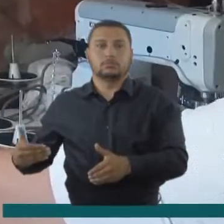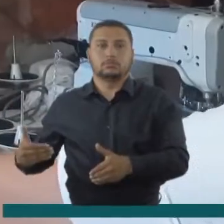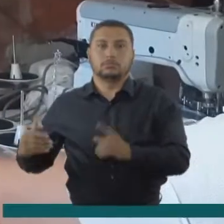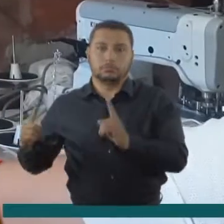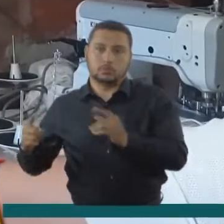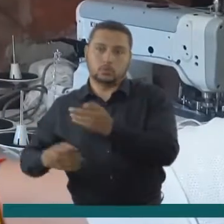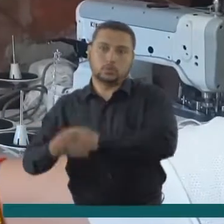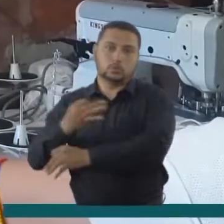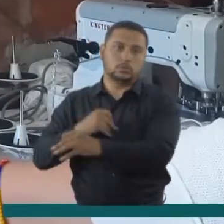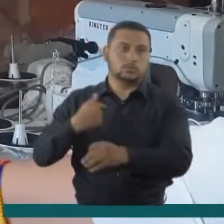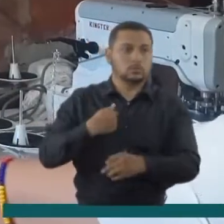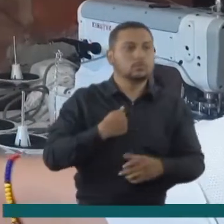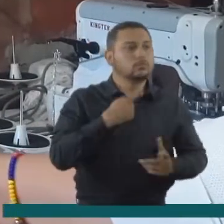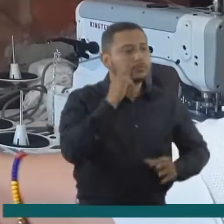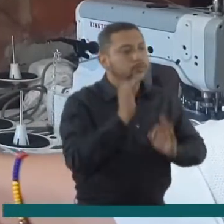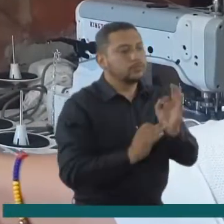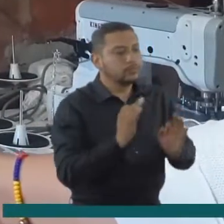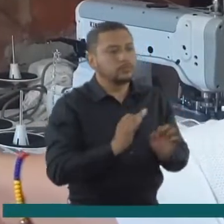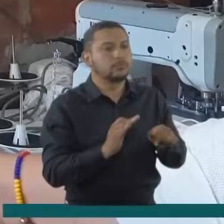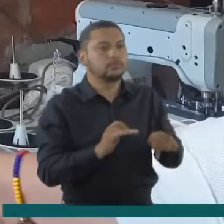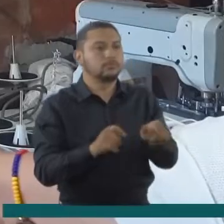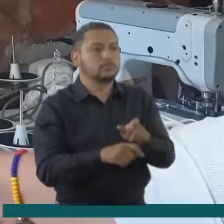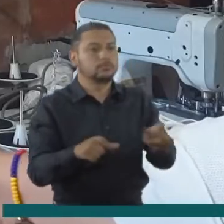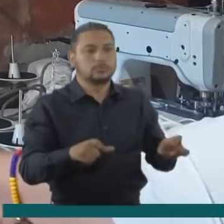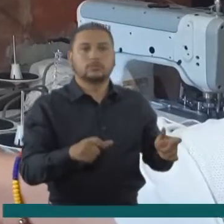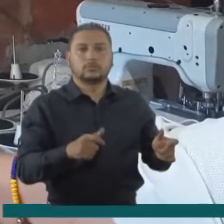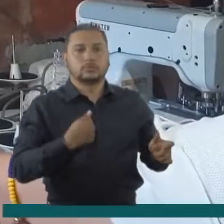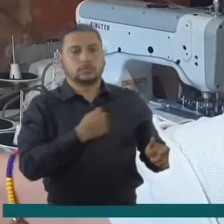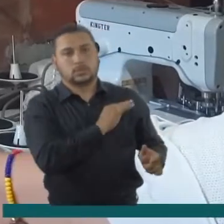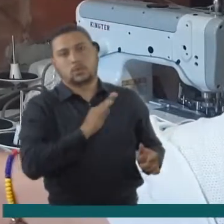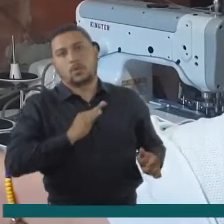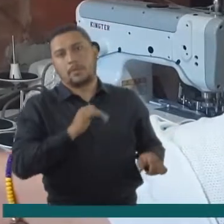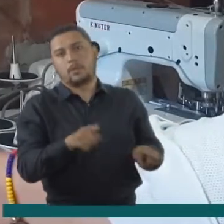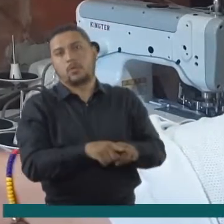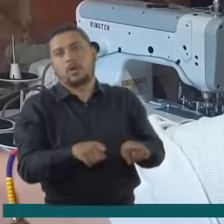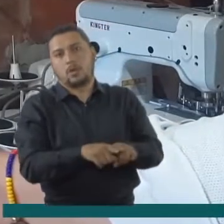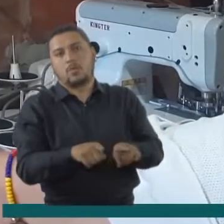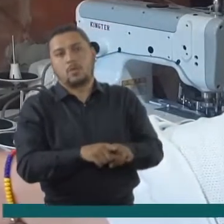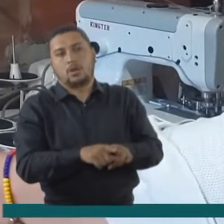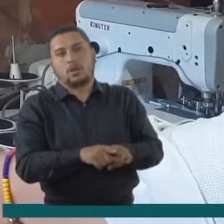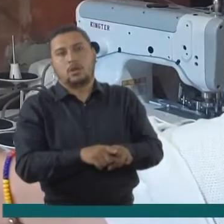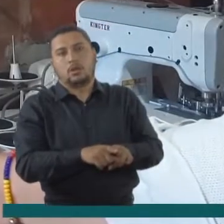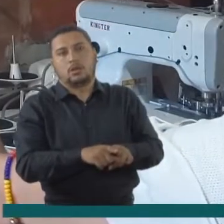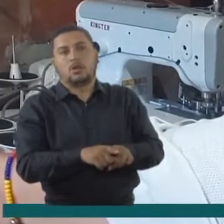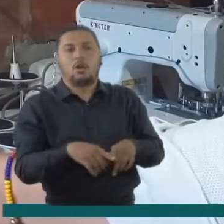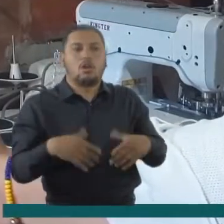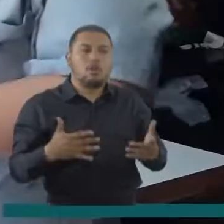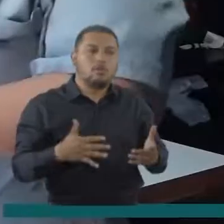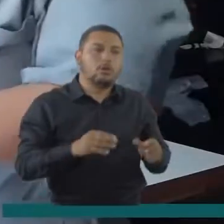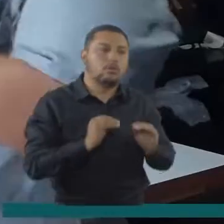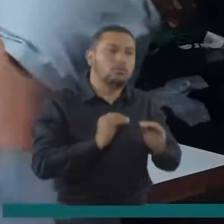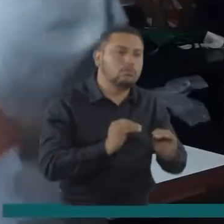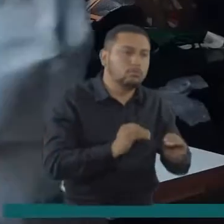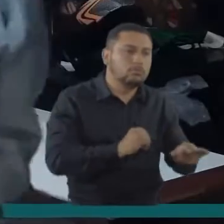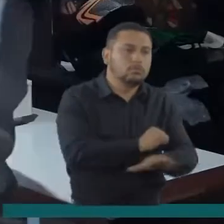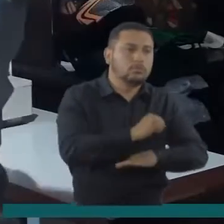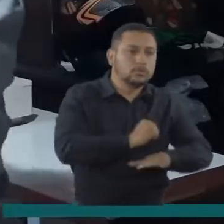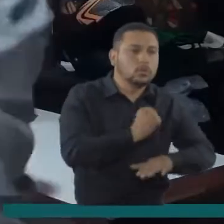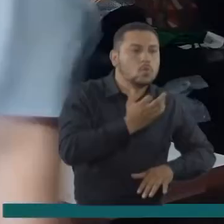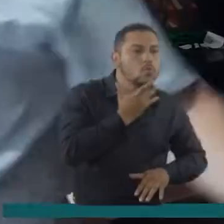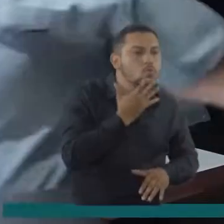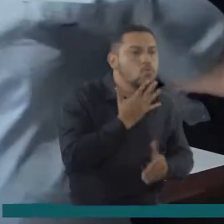varios oficios, cuido niños con condiciones especiales como terapeuta, enseñándole lo básico, colores, así.